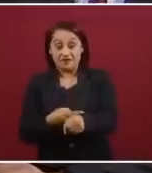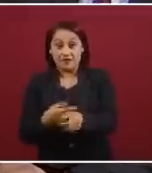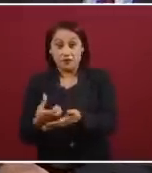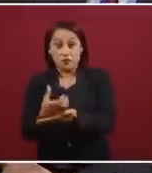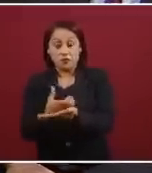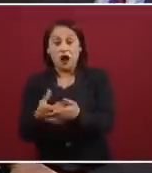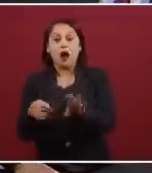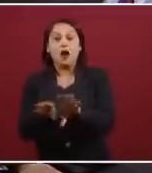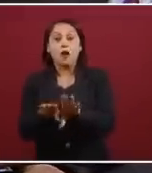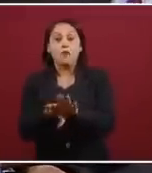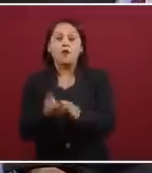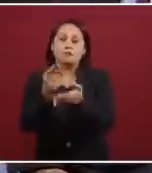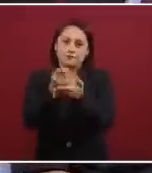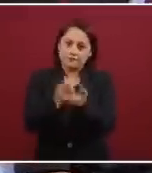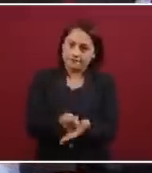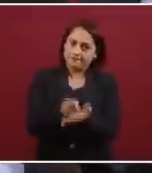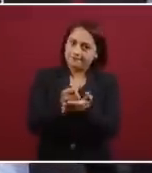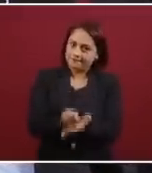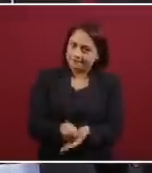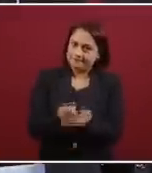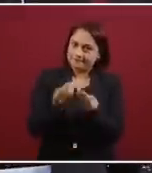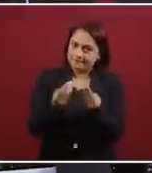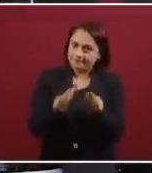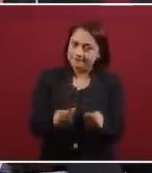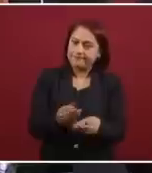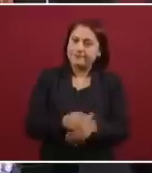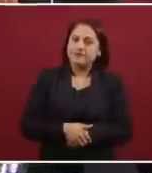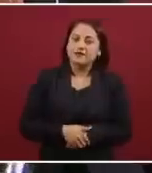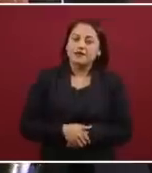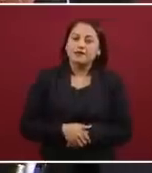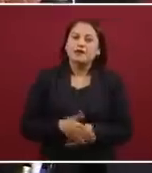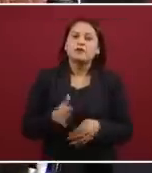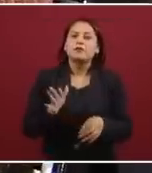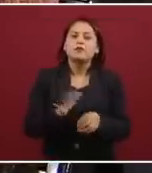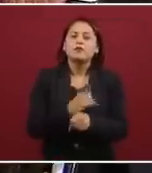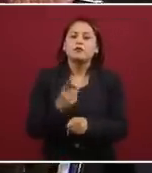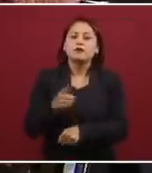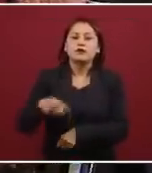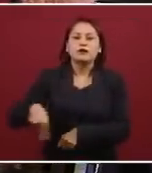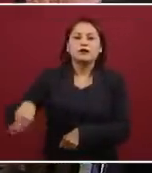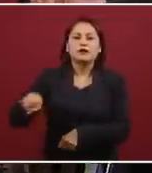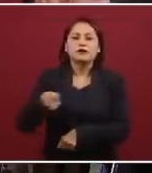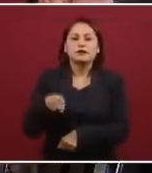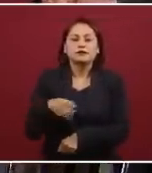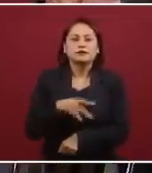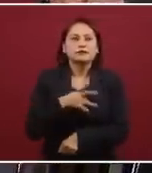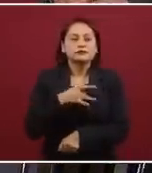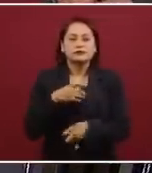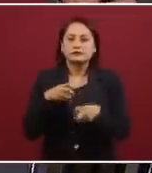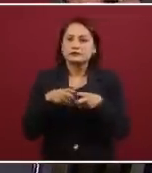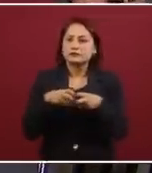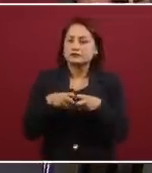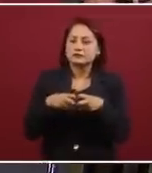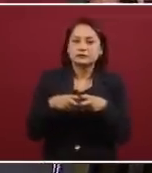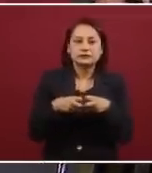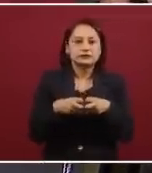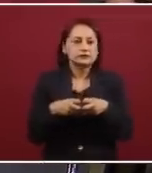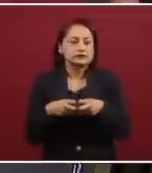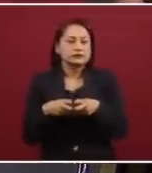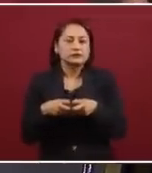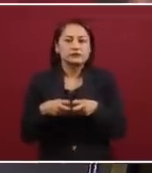curarlos. Es que están nerviosos porque les falta, ¿sí?